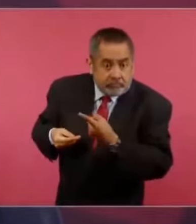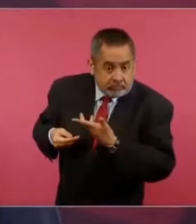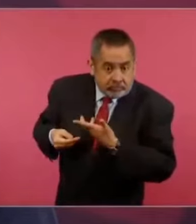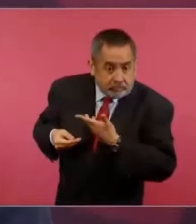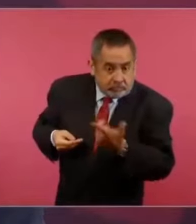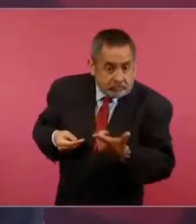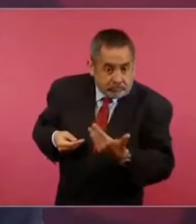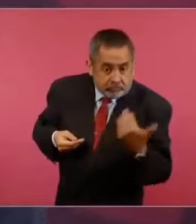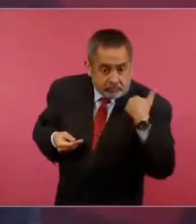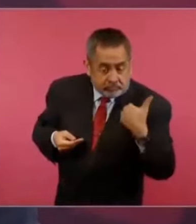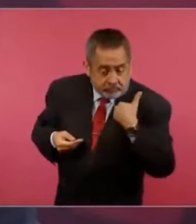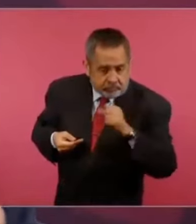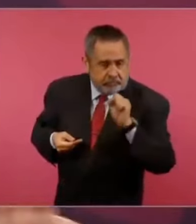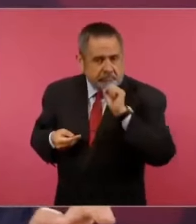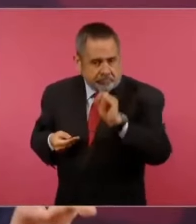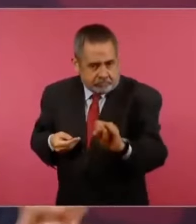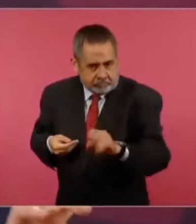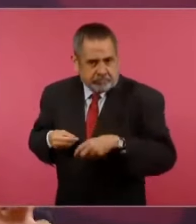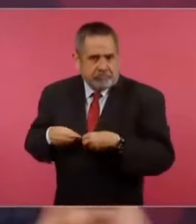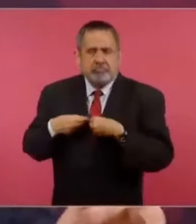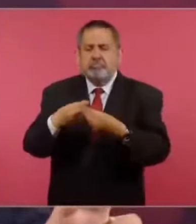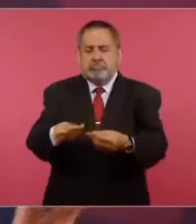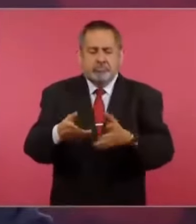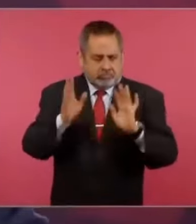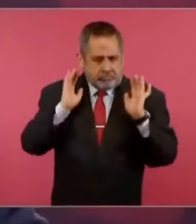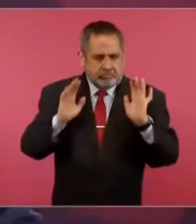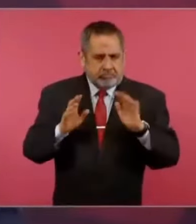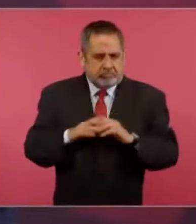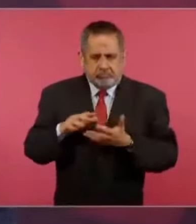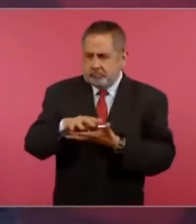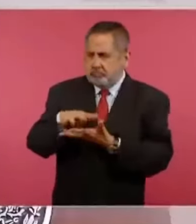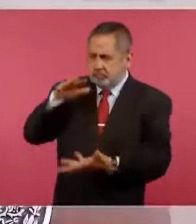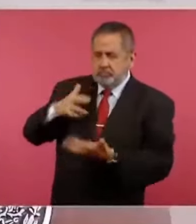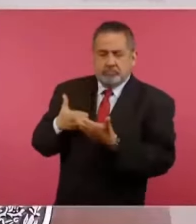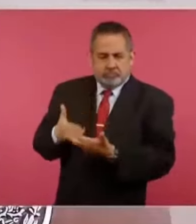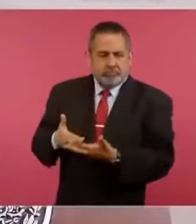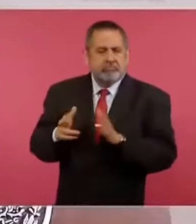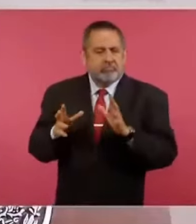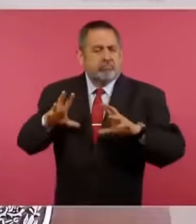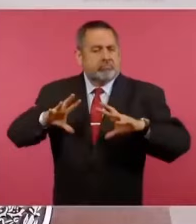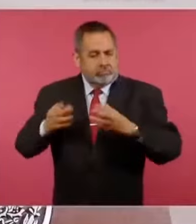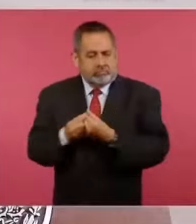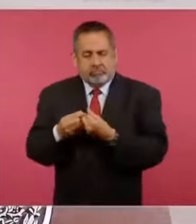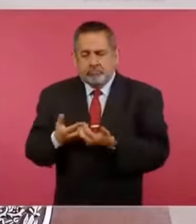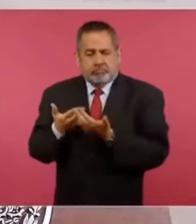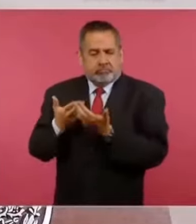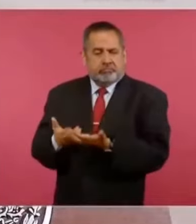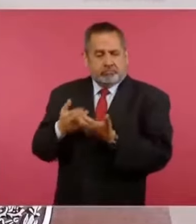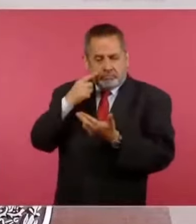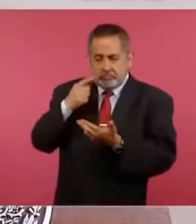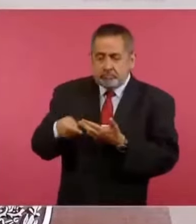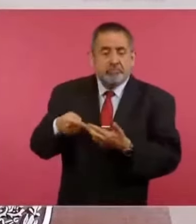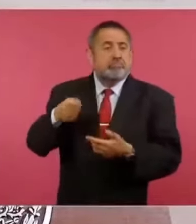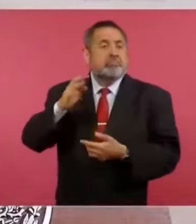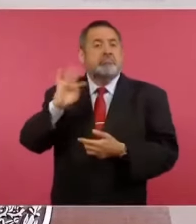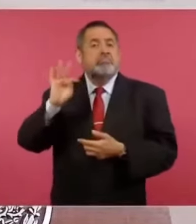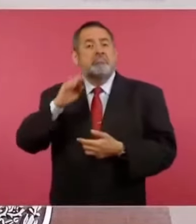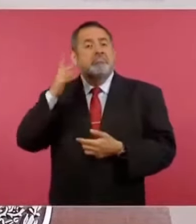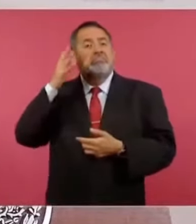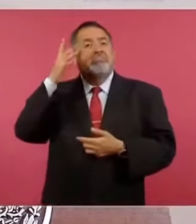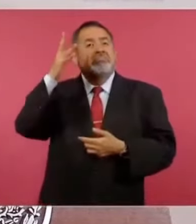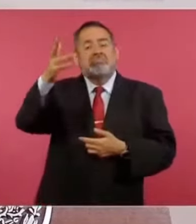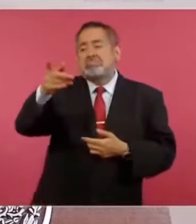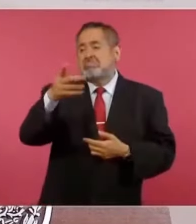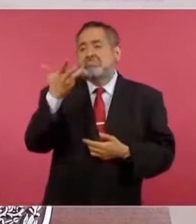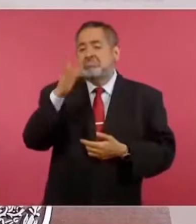IMSS para dos objetivos, una parte a la reserva financiera y la otra a una reserva para que si alguien, pasados